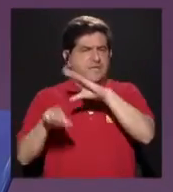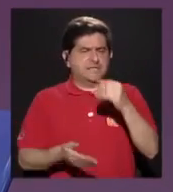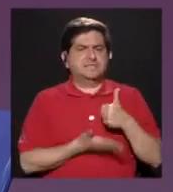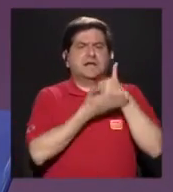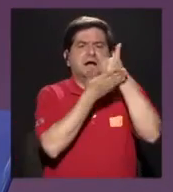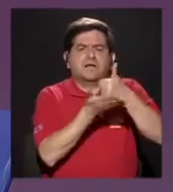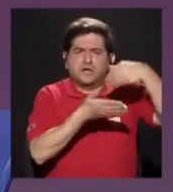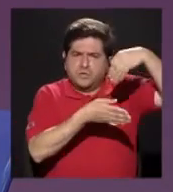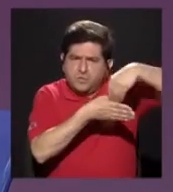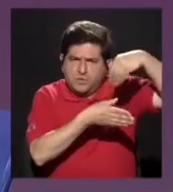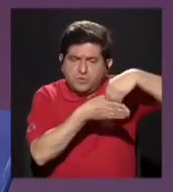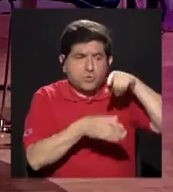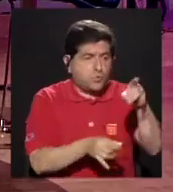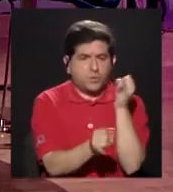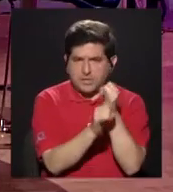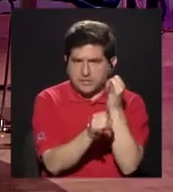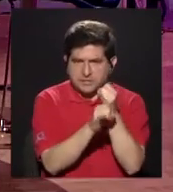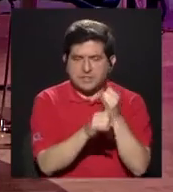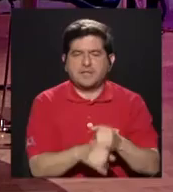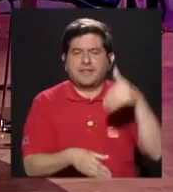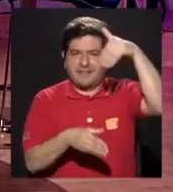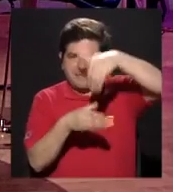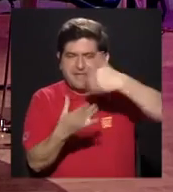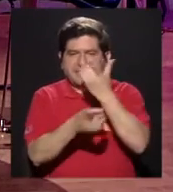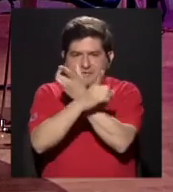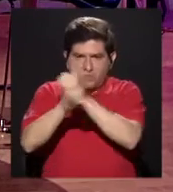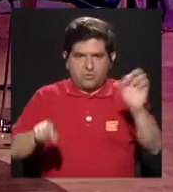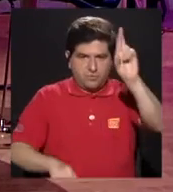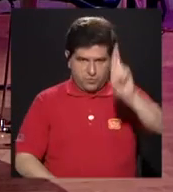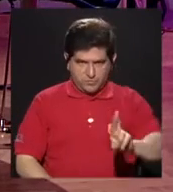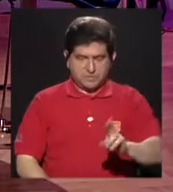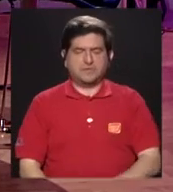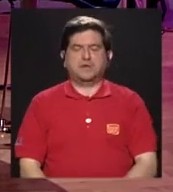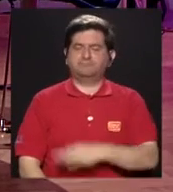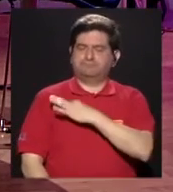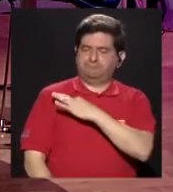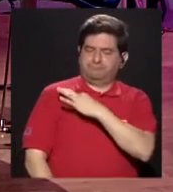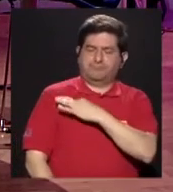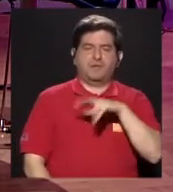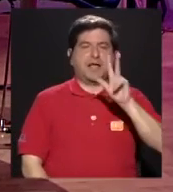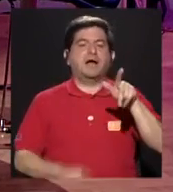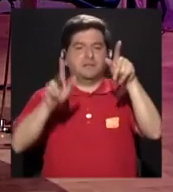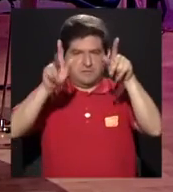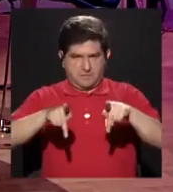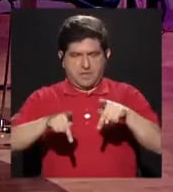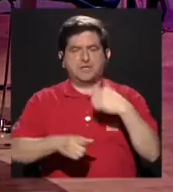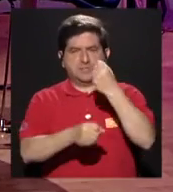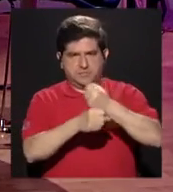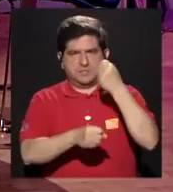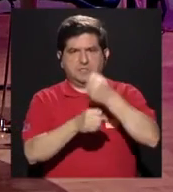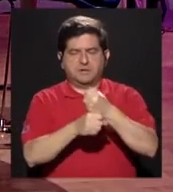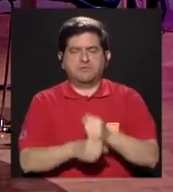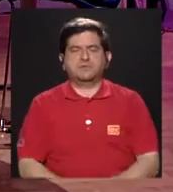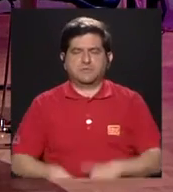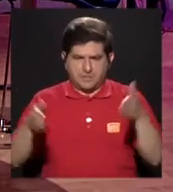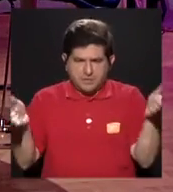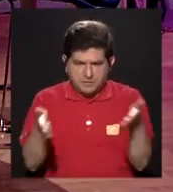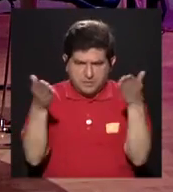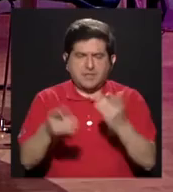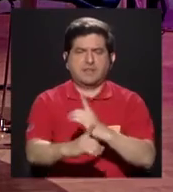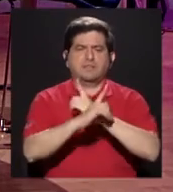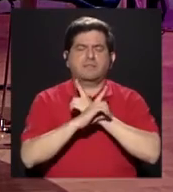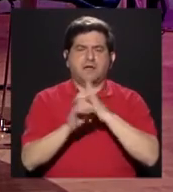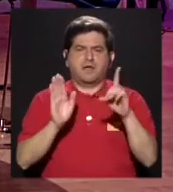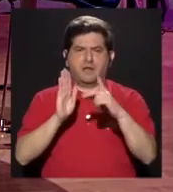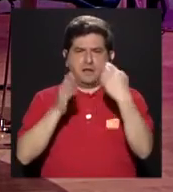que brinda esta institución a la democracia costarricense hemos invitado a tres personas que trabajan en pro de los derechos humanos